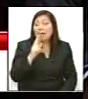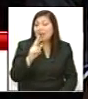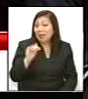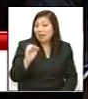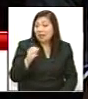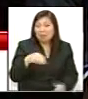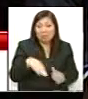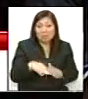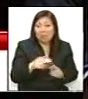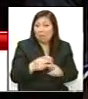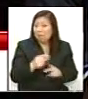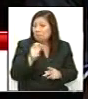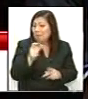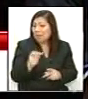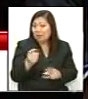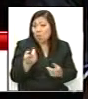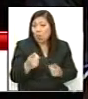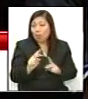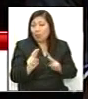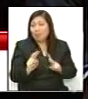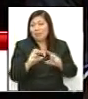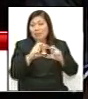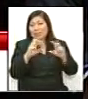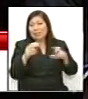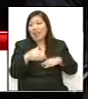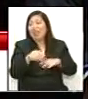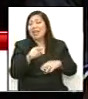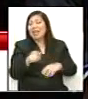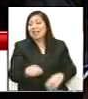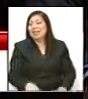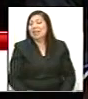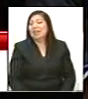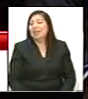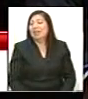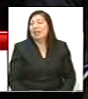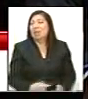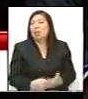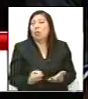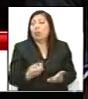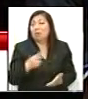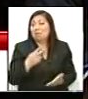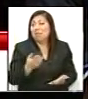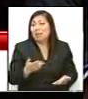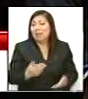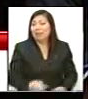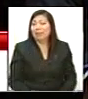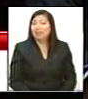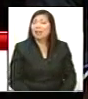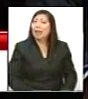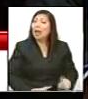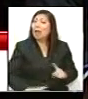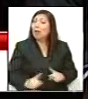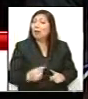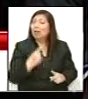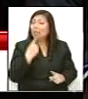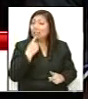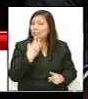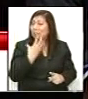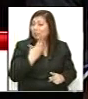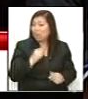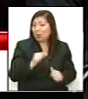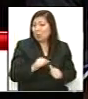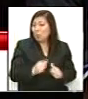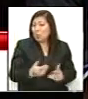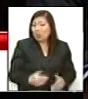han puesto nombres de personas que uno cuando ve su calle dice: ¿y qué hizo este señor por el Perú? Y algunos más bien de triste